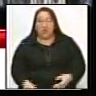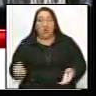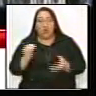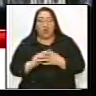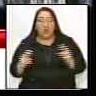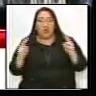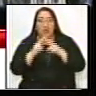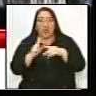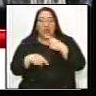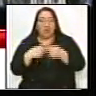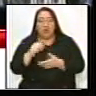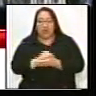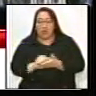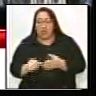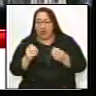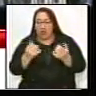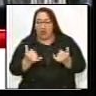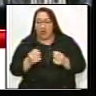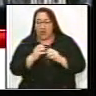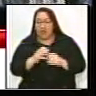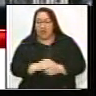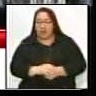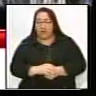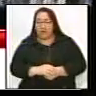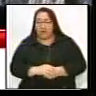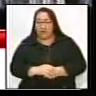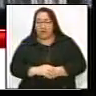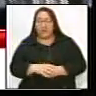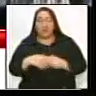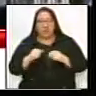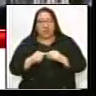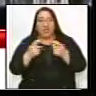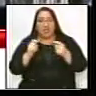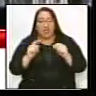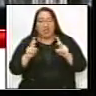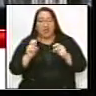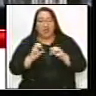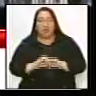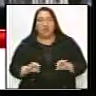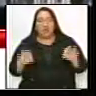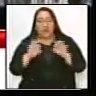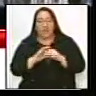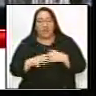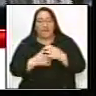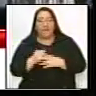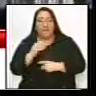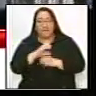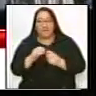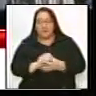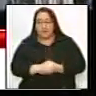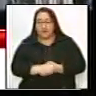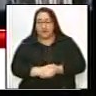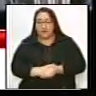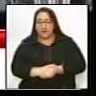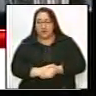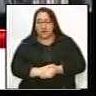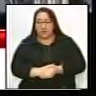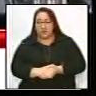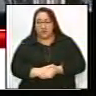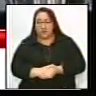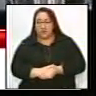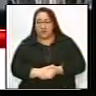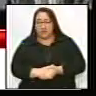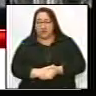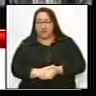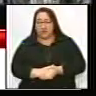el próximo mes, como hoy día, ¿no?, para poder seguir tratando estos temas tan importantes de la ciudadanía.